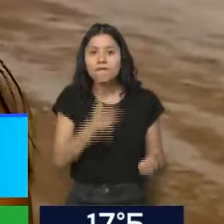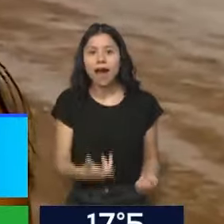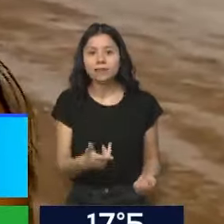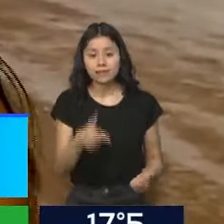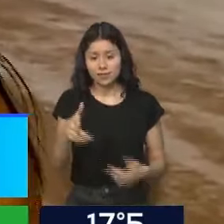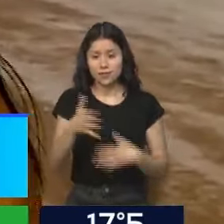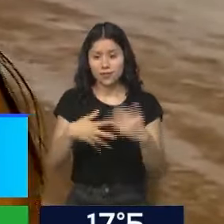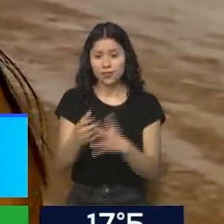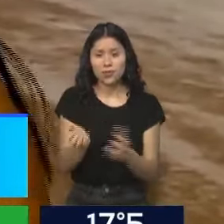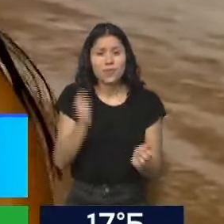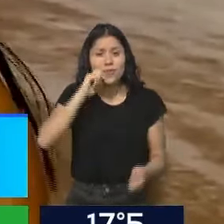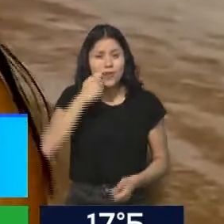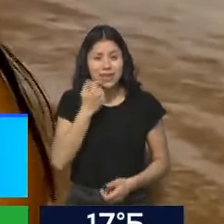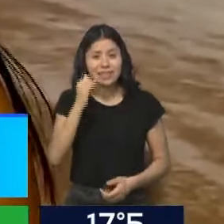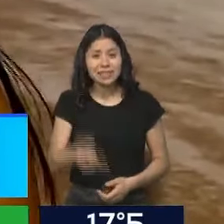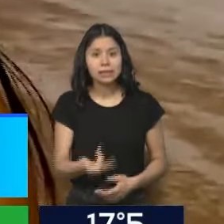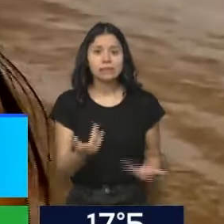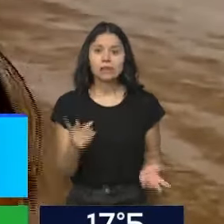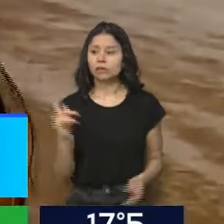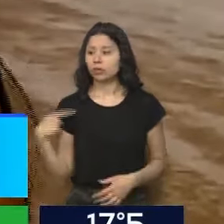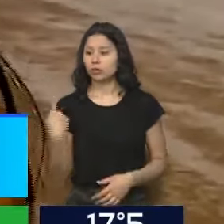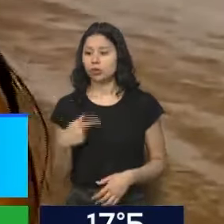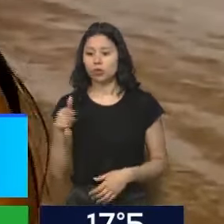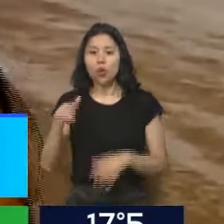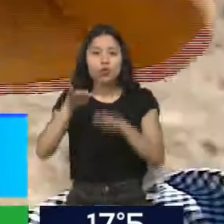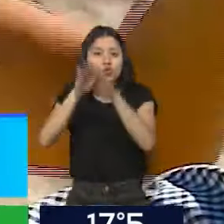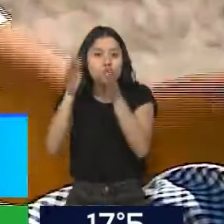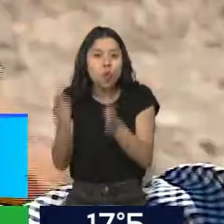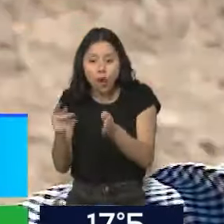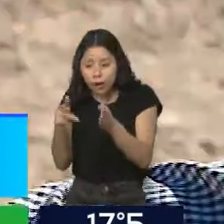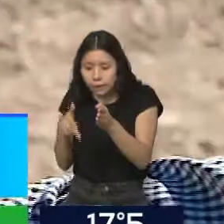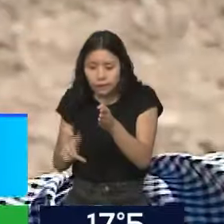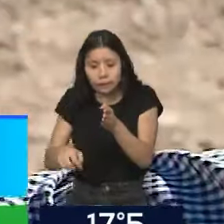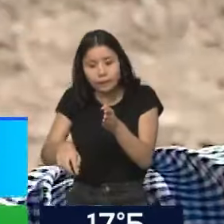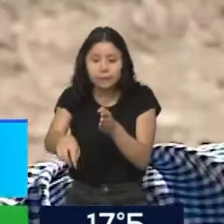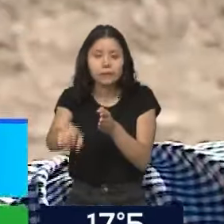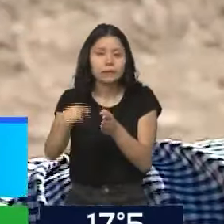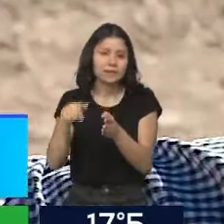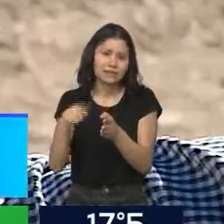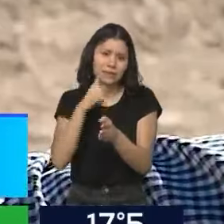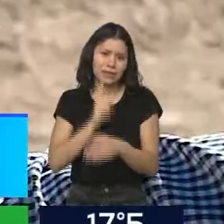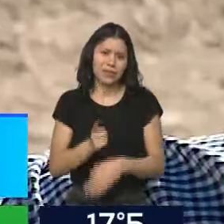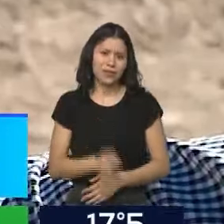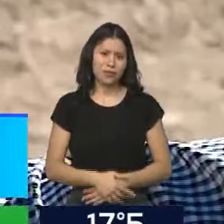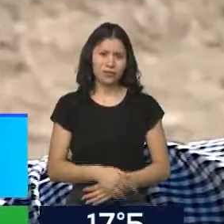obras, pero bueno, nosotros tenemos que pasar por ese túnel y a mí no me gusta. Ya está, como se dice,